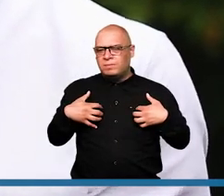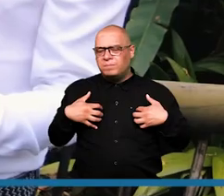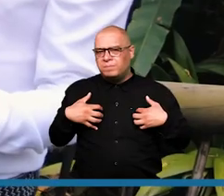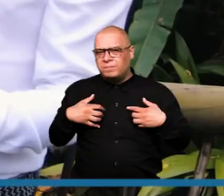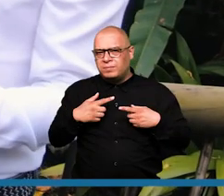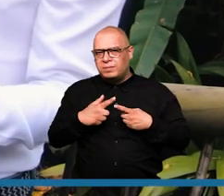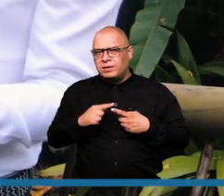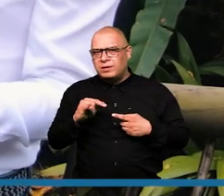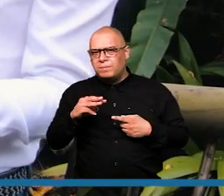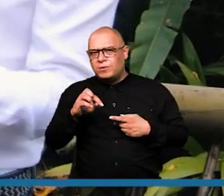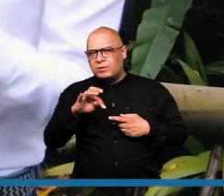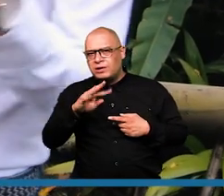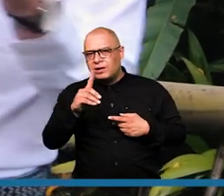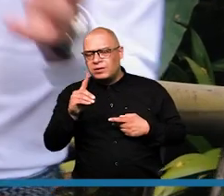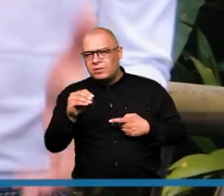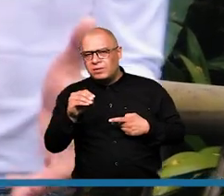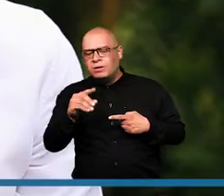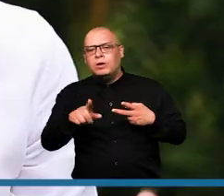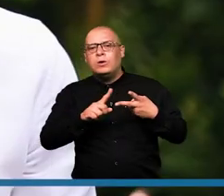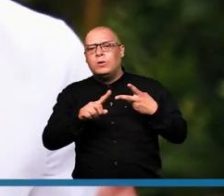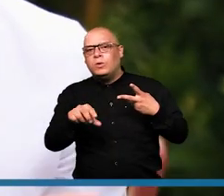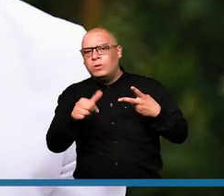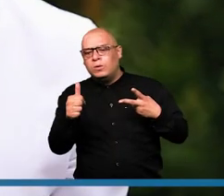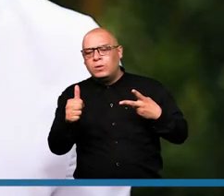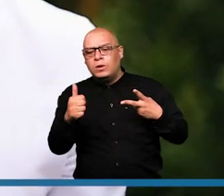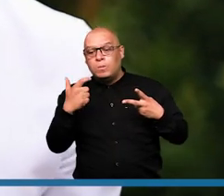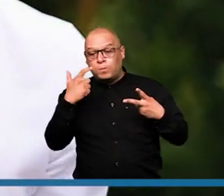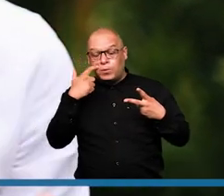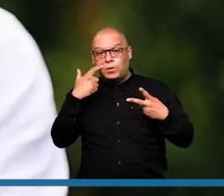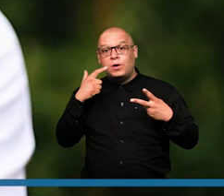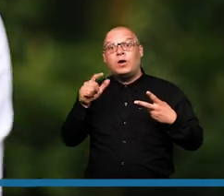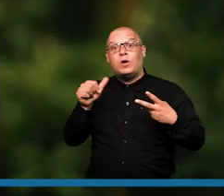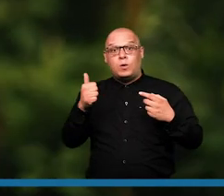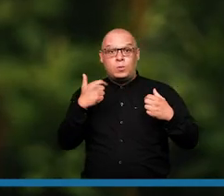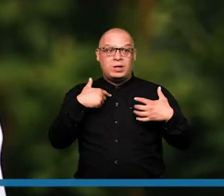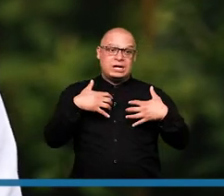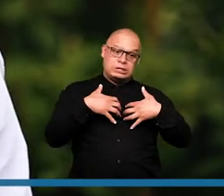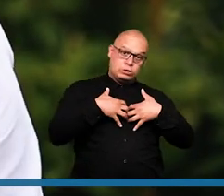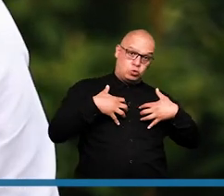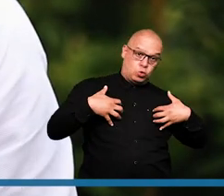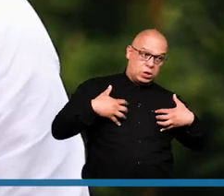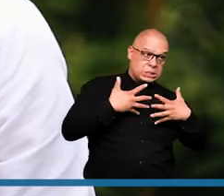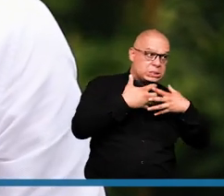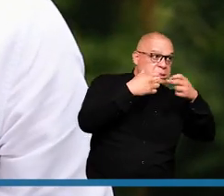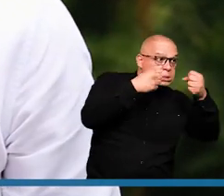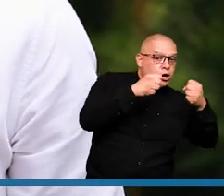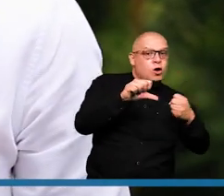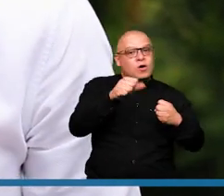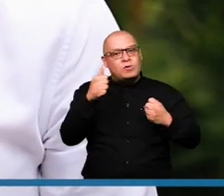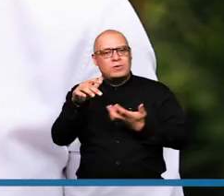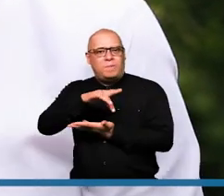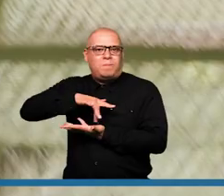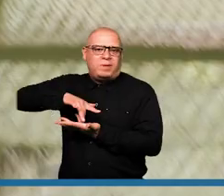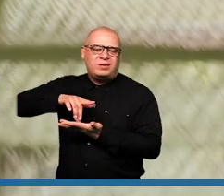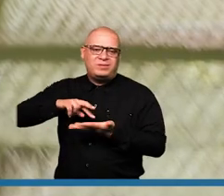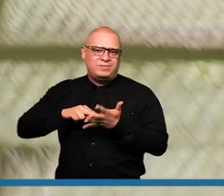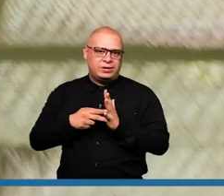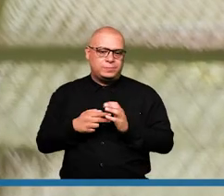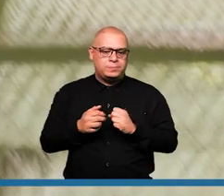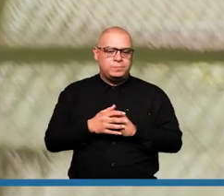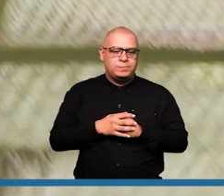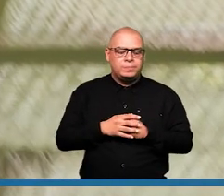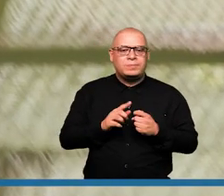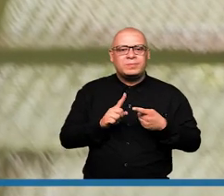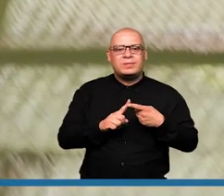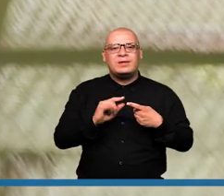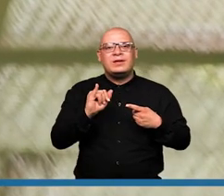Y la segunda pregunta es, ¿cuál es la diferencia de un zoológico respecto a un parque de la conservación? Sí, bueno, la primera es, hablamos de